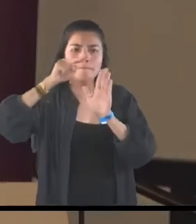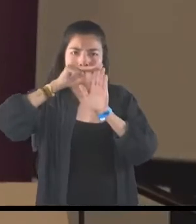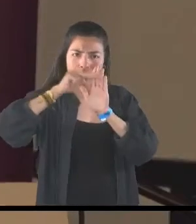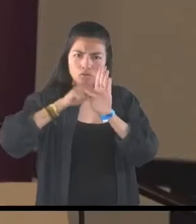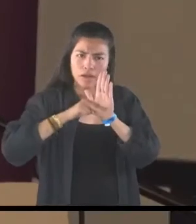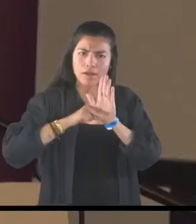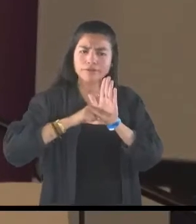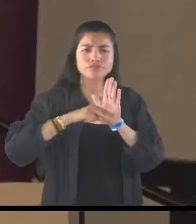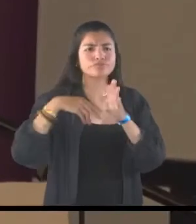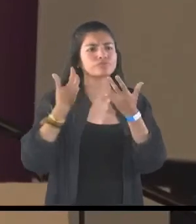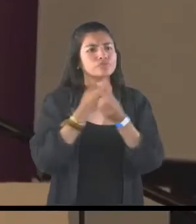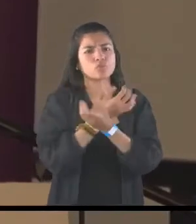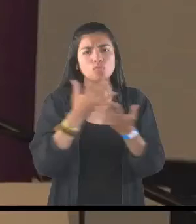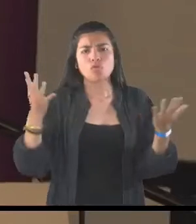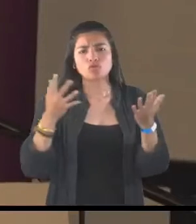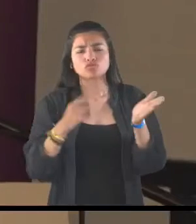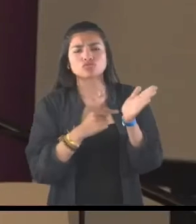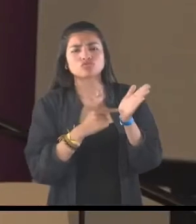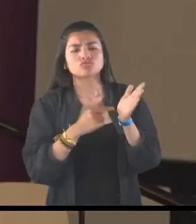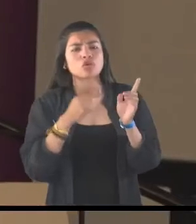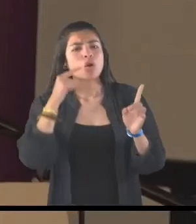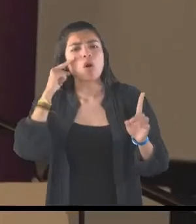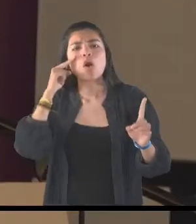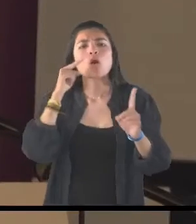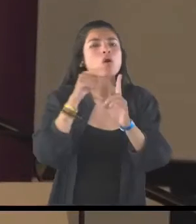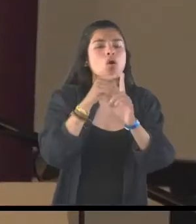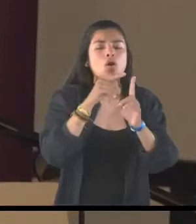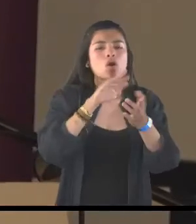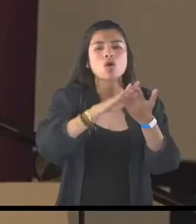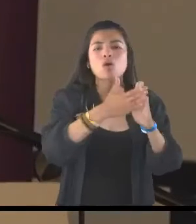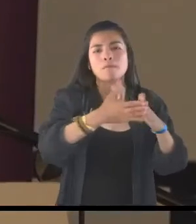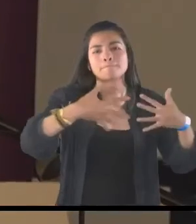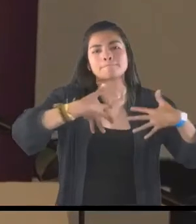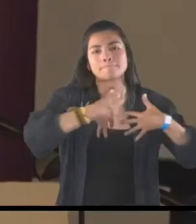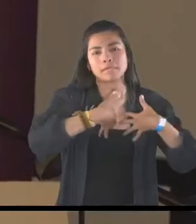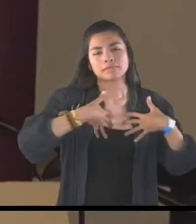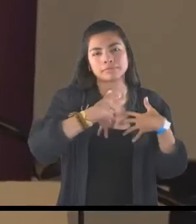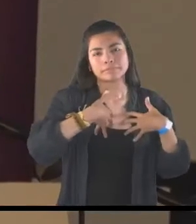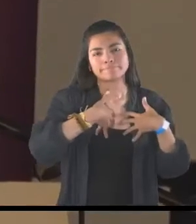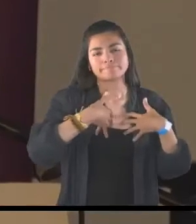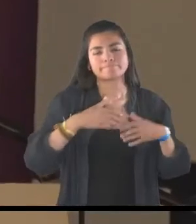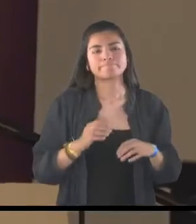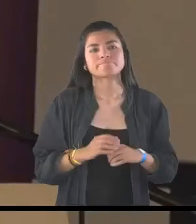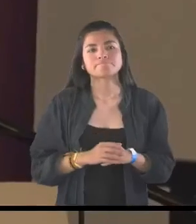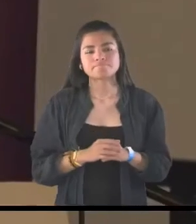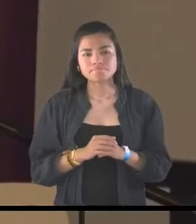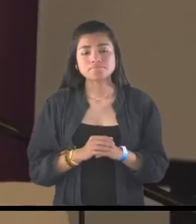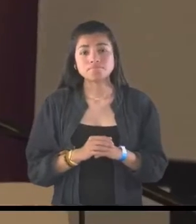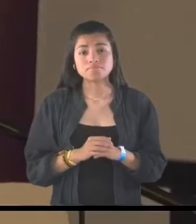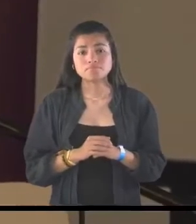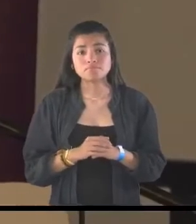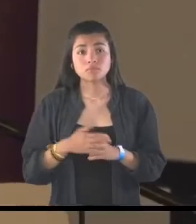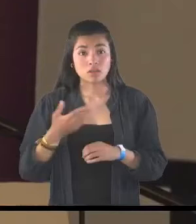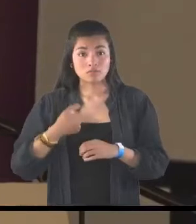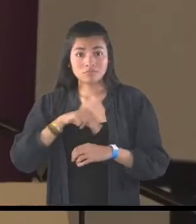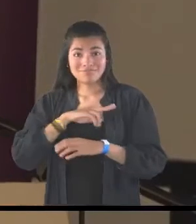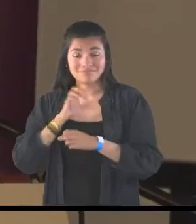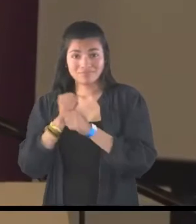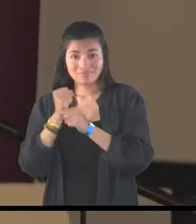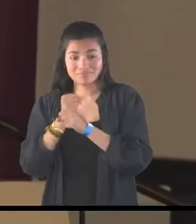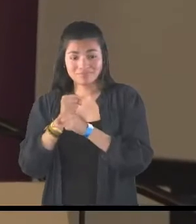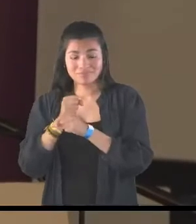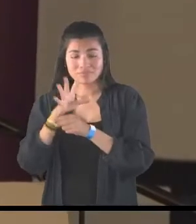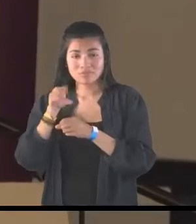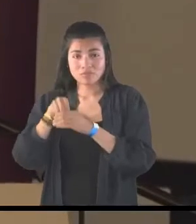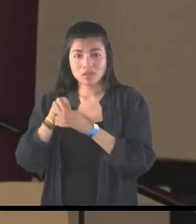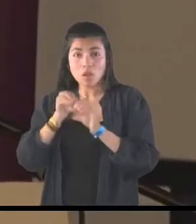entidad dirigidas exclusivamente a las víctimas, porque más que funcionarios y el deber que